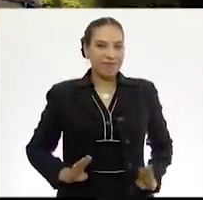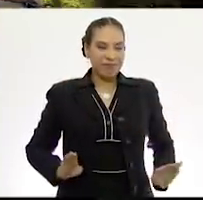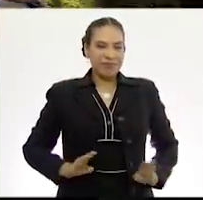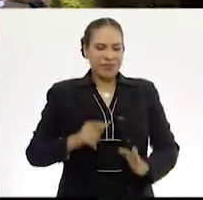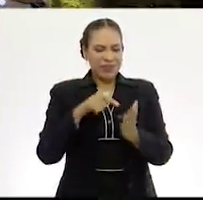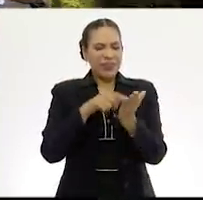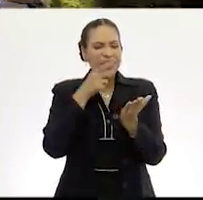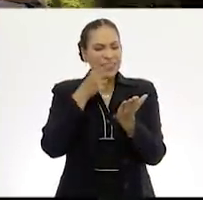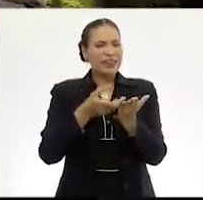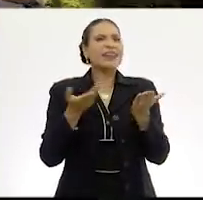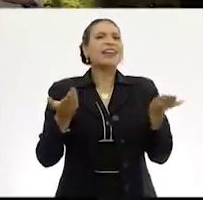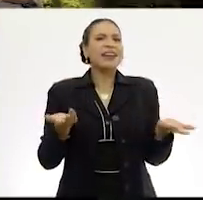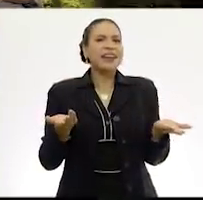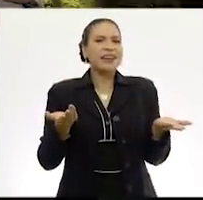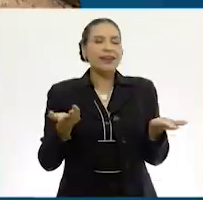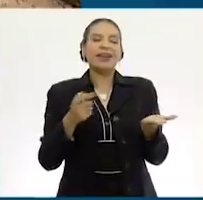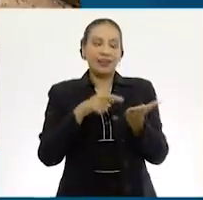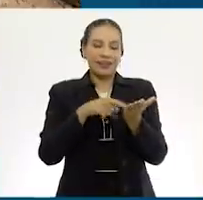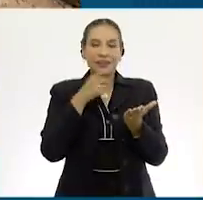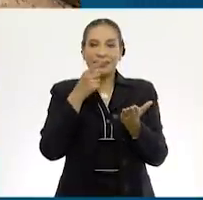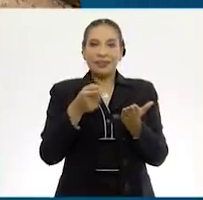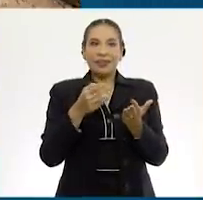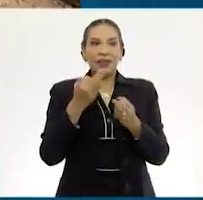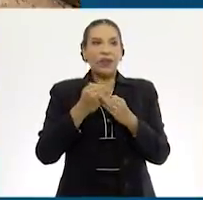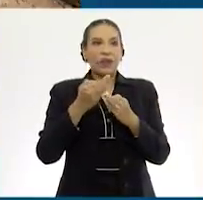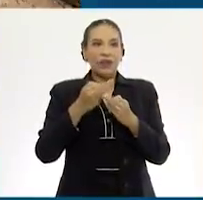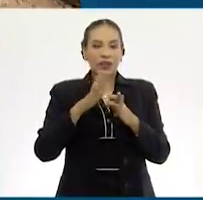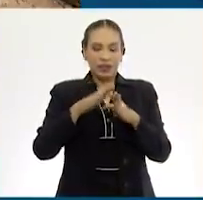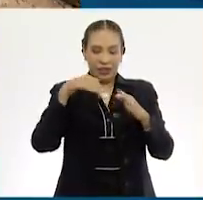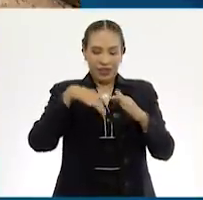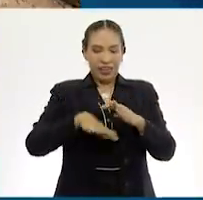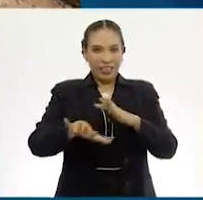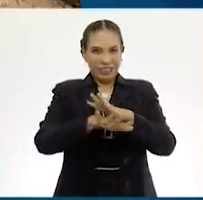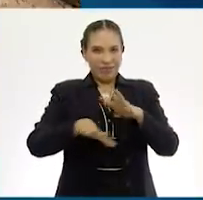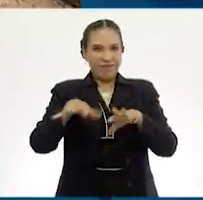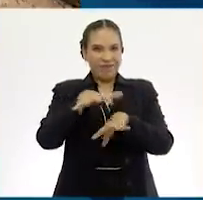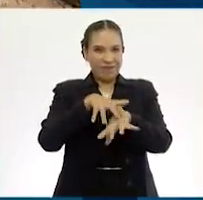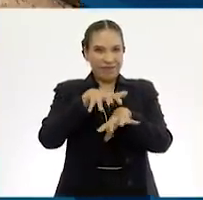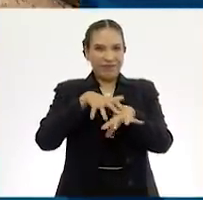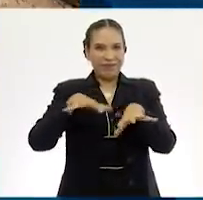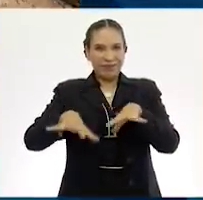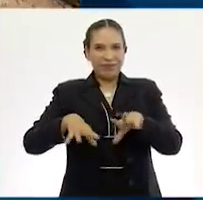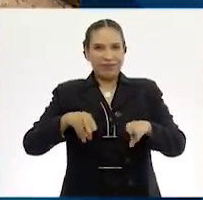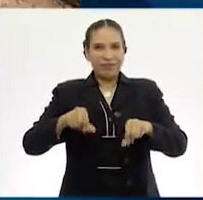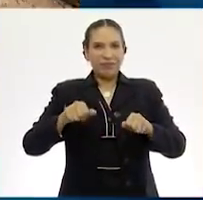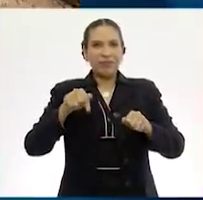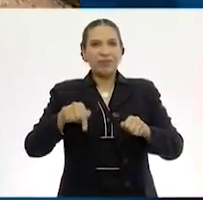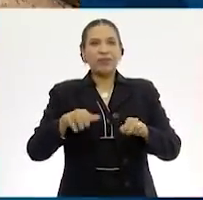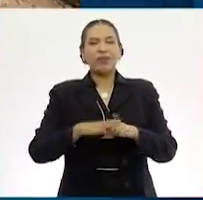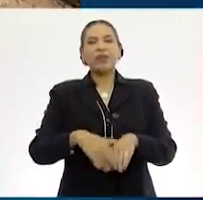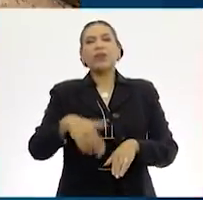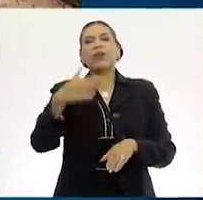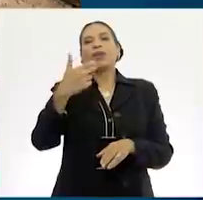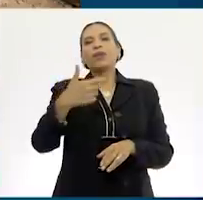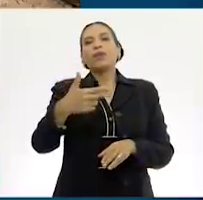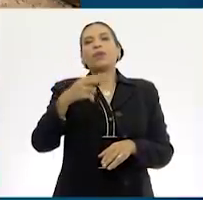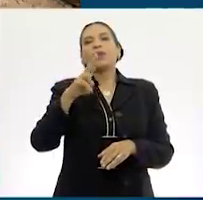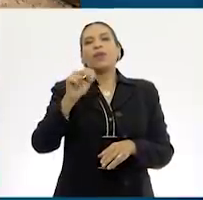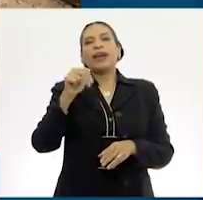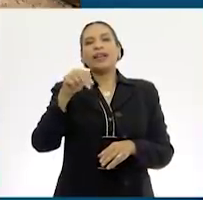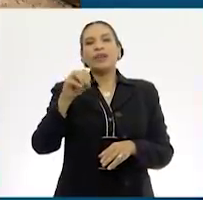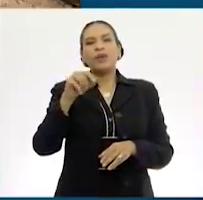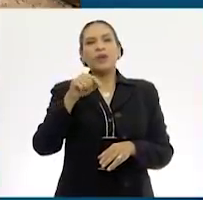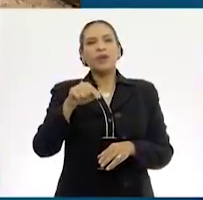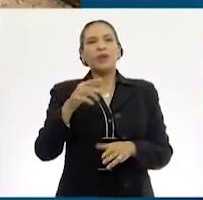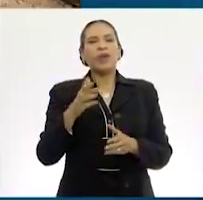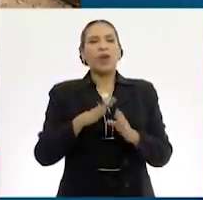dice? Aquí viene. Dice, esto que está bajo nuestros pies se llama guano. ¿Guano?